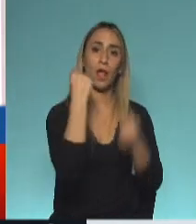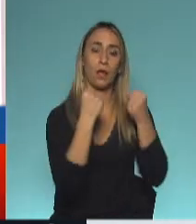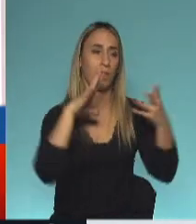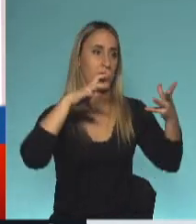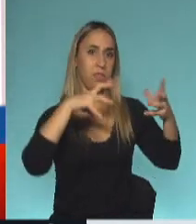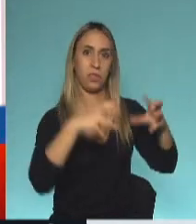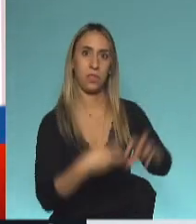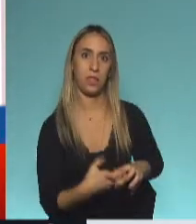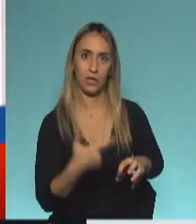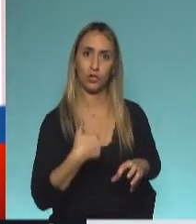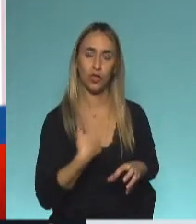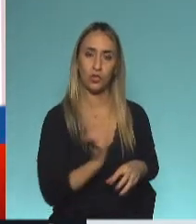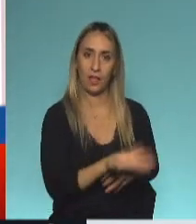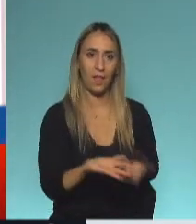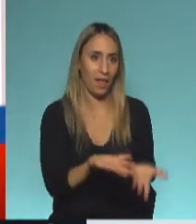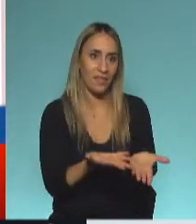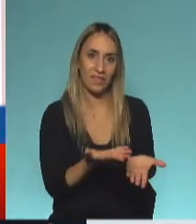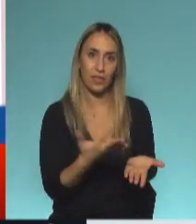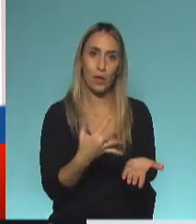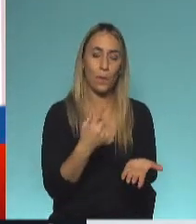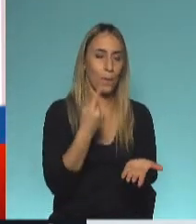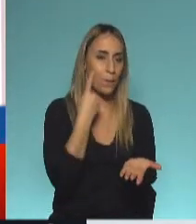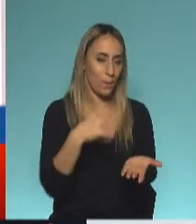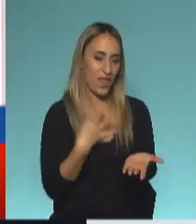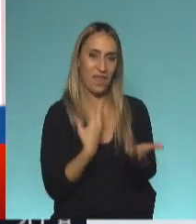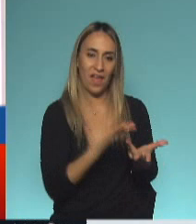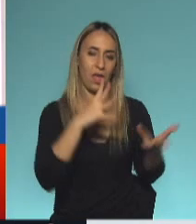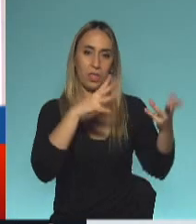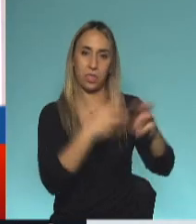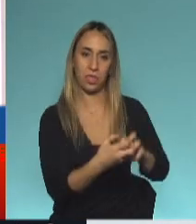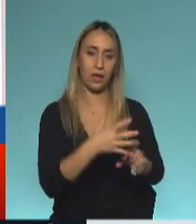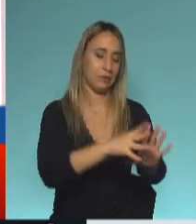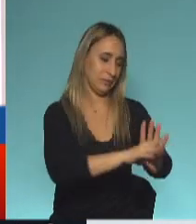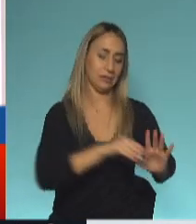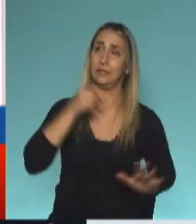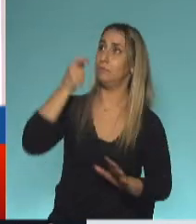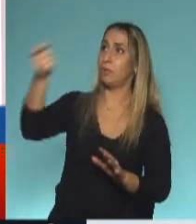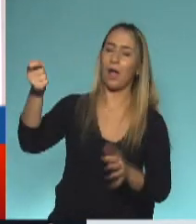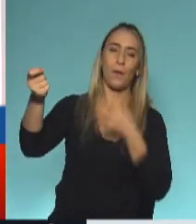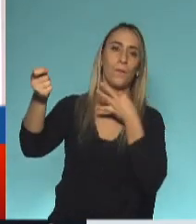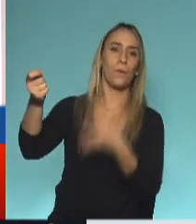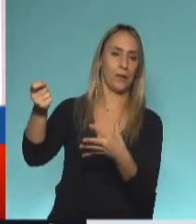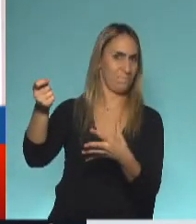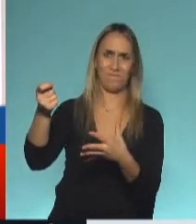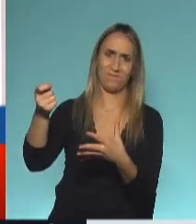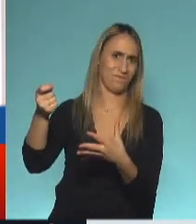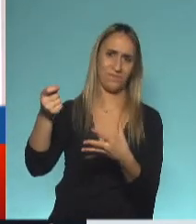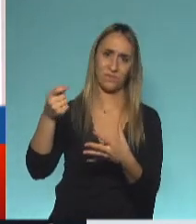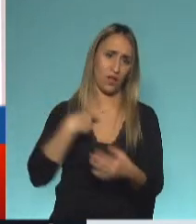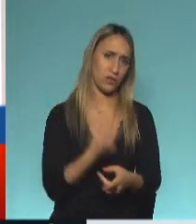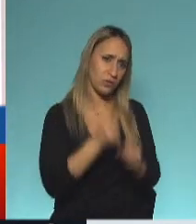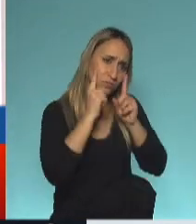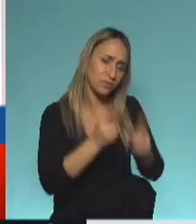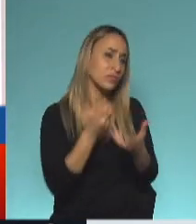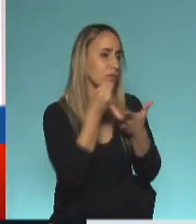detrimento de el bienestar de los argentinos y el uso de ese dinero justamente para seguir asistiendo económicamente a quienes lo